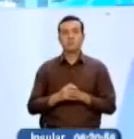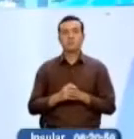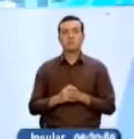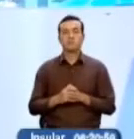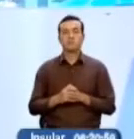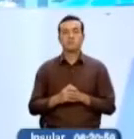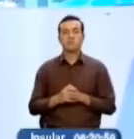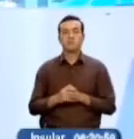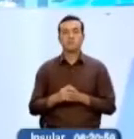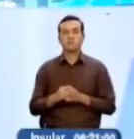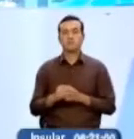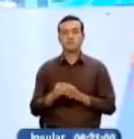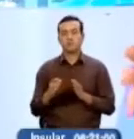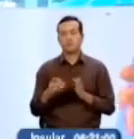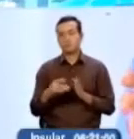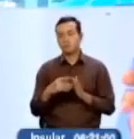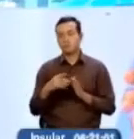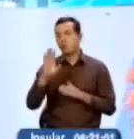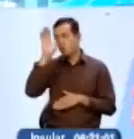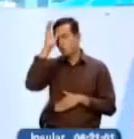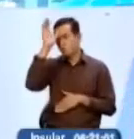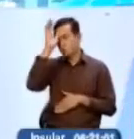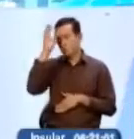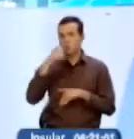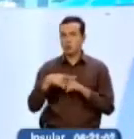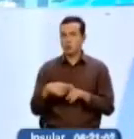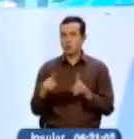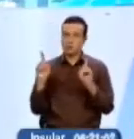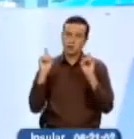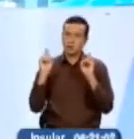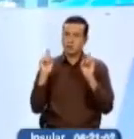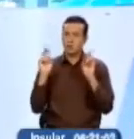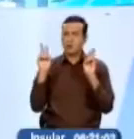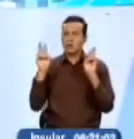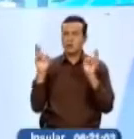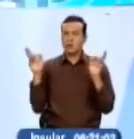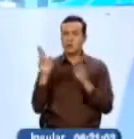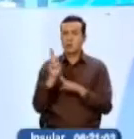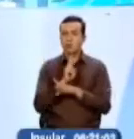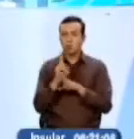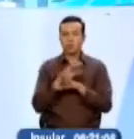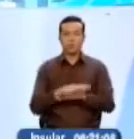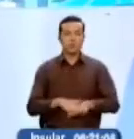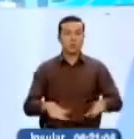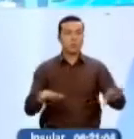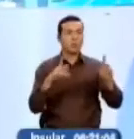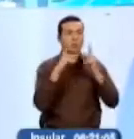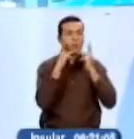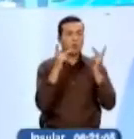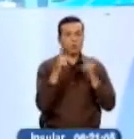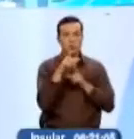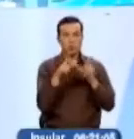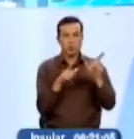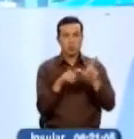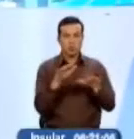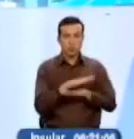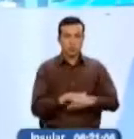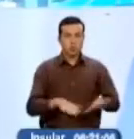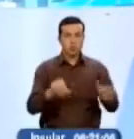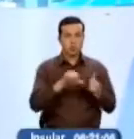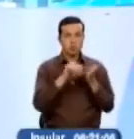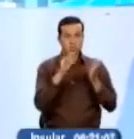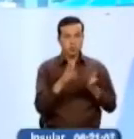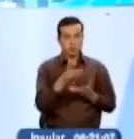hay una definición distinta de lo que es el uso del espacio público como uso de espacios ciudadanos